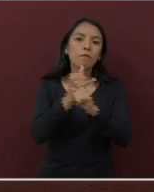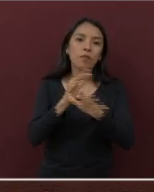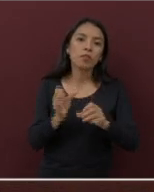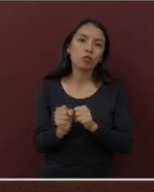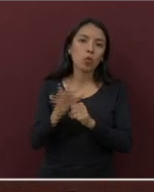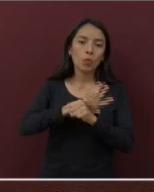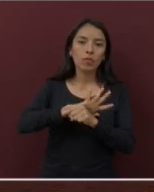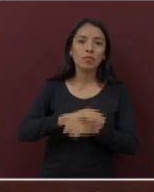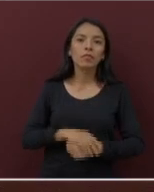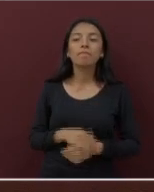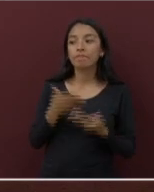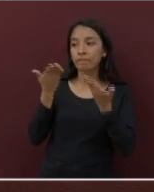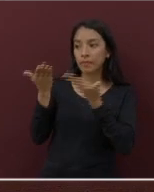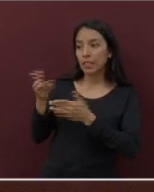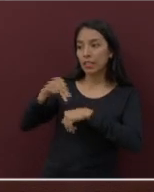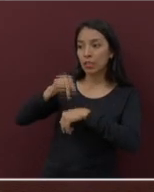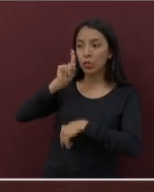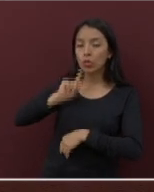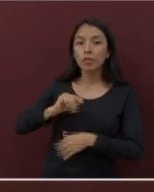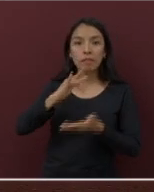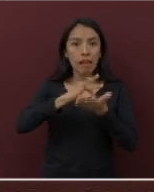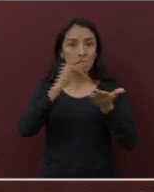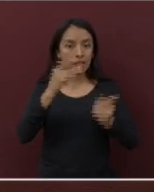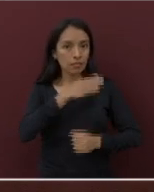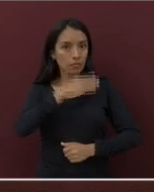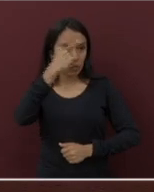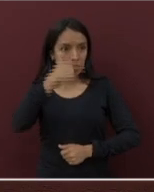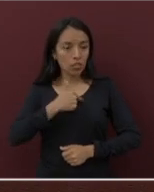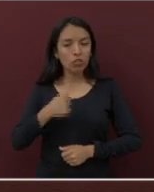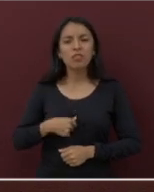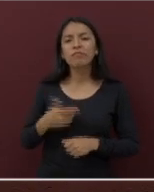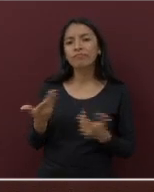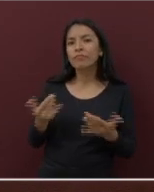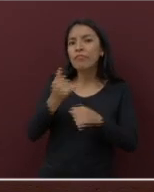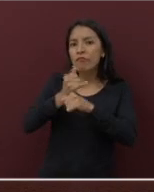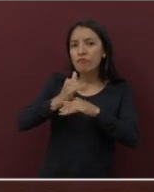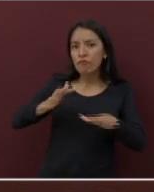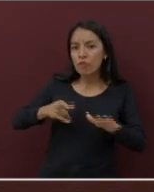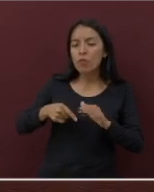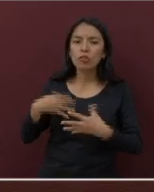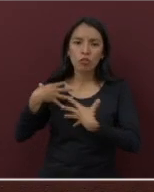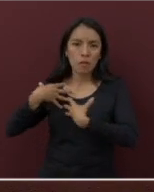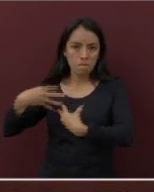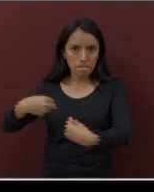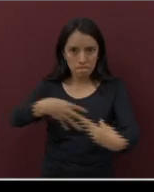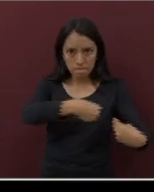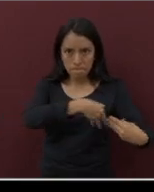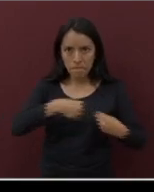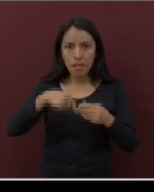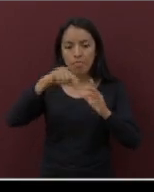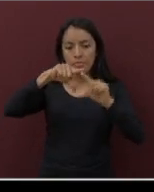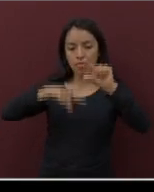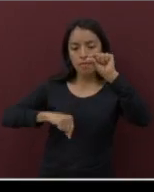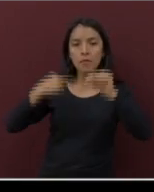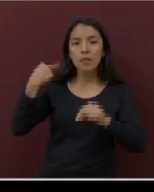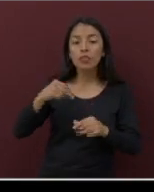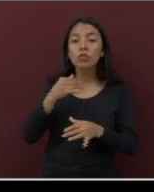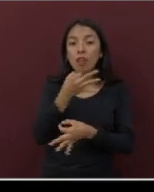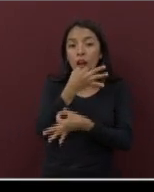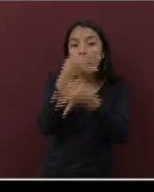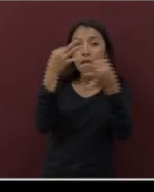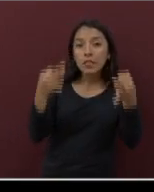Adelante, doctora. Gracias. Buenas noches. Con relación a la evolución que ha tenido la pandemia en el estado, les informo que ya